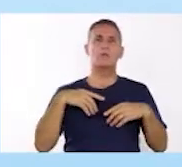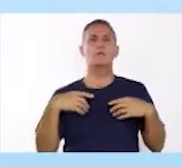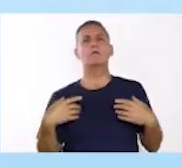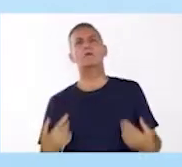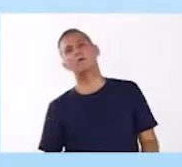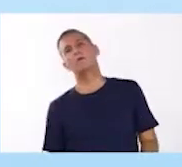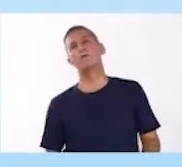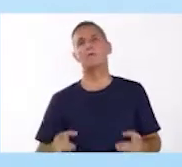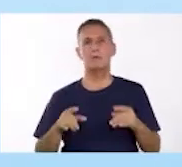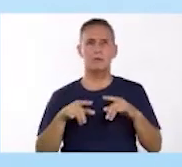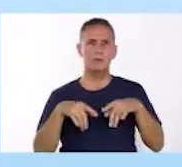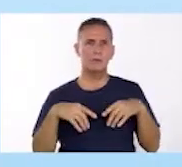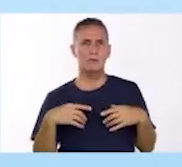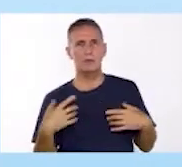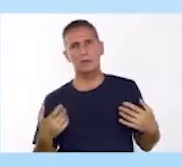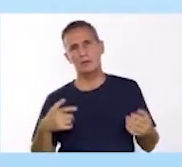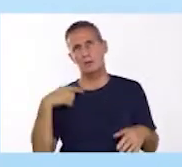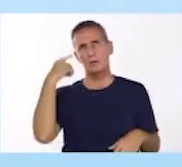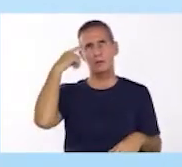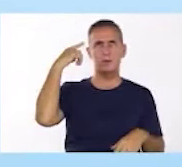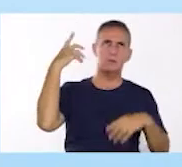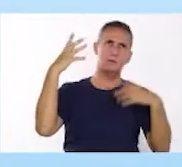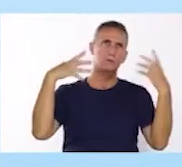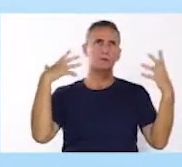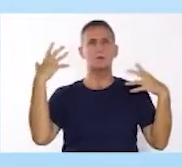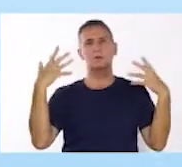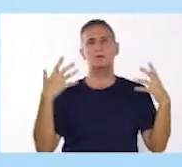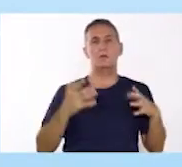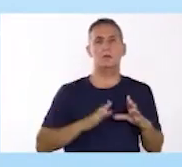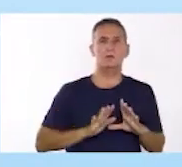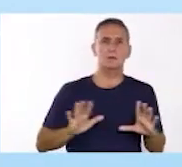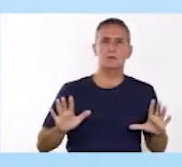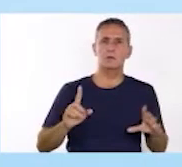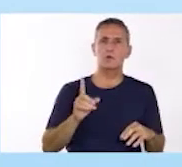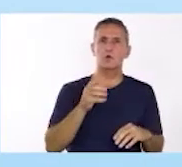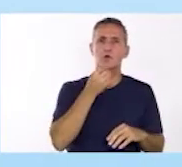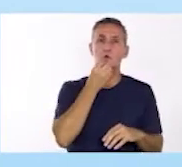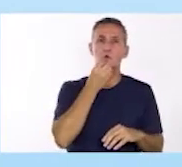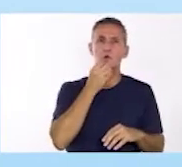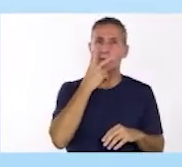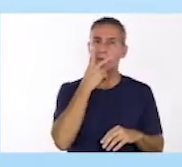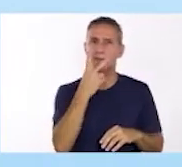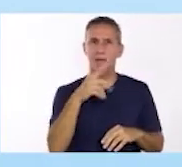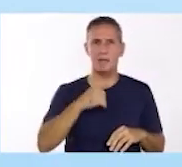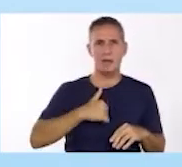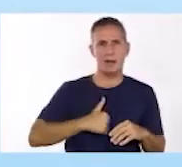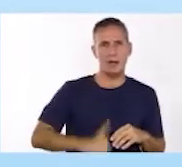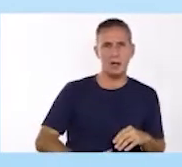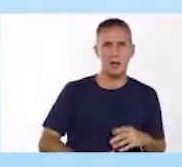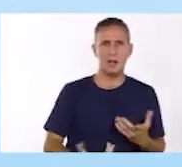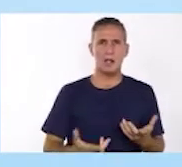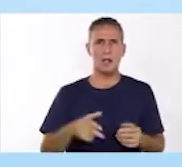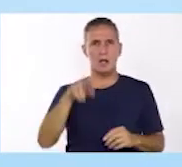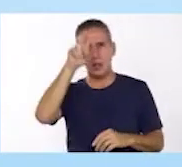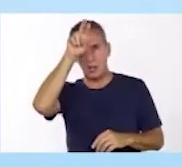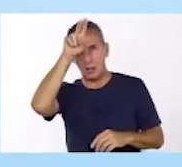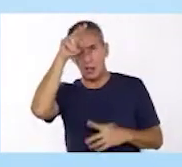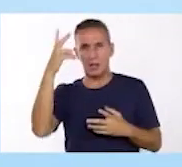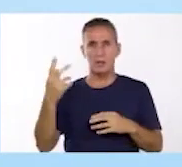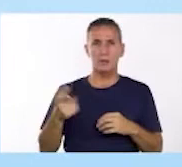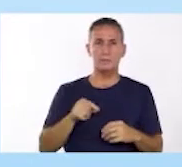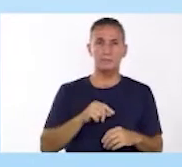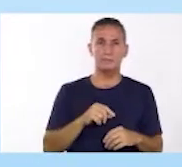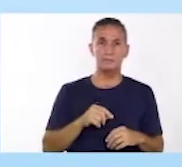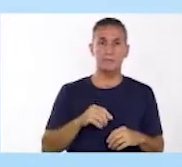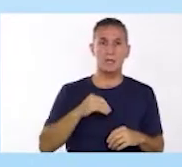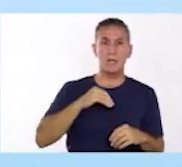desmaya, entra en una repulsión y está en una lucha, ¿no? En esa repulsión que siente